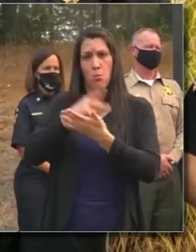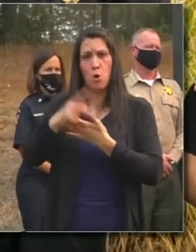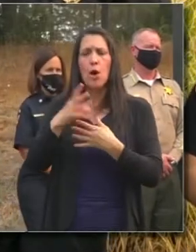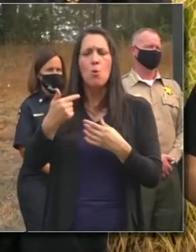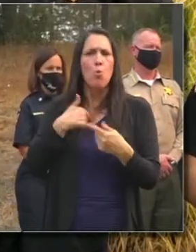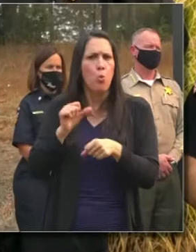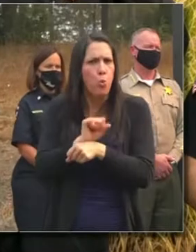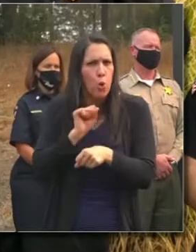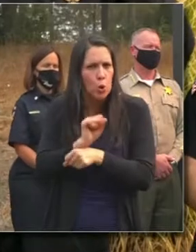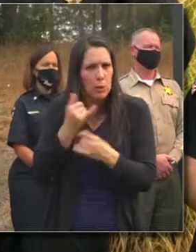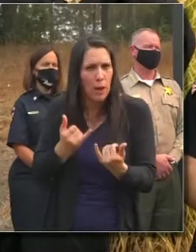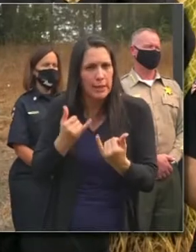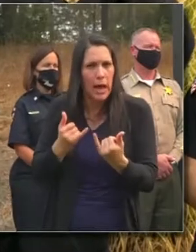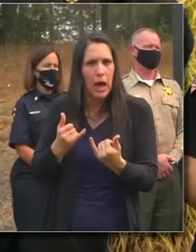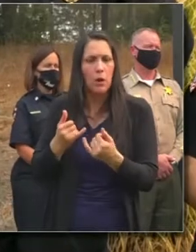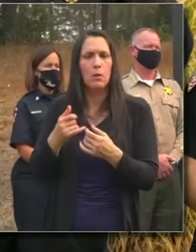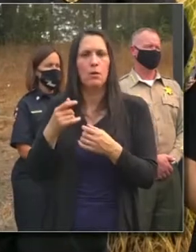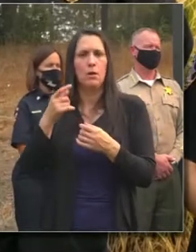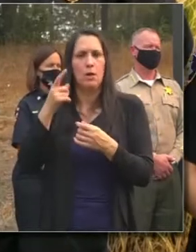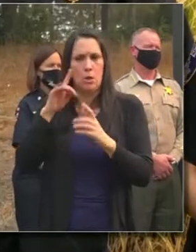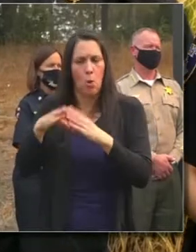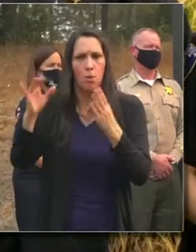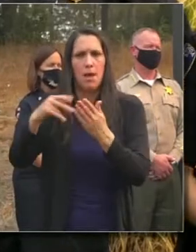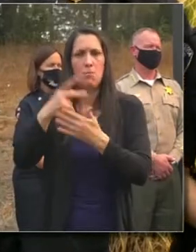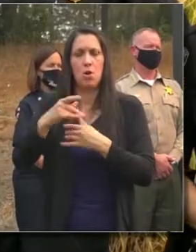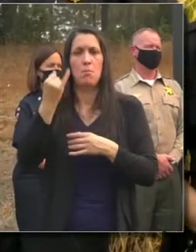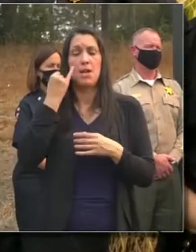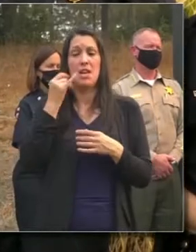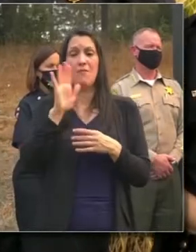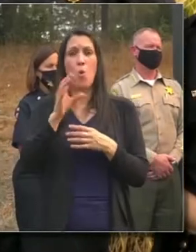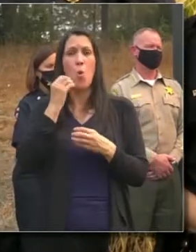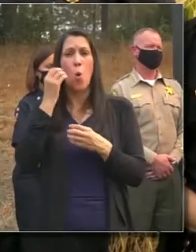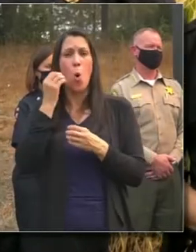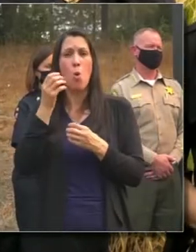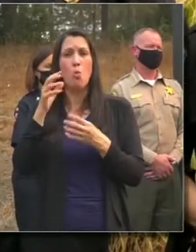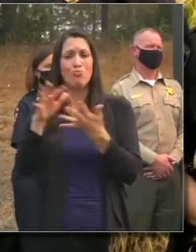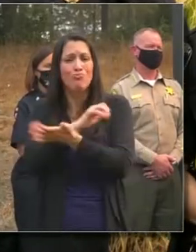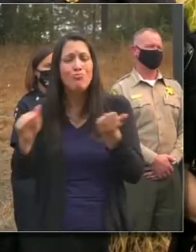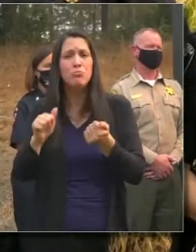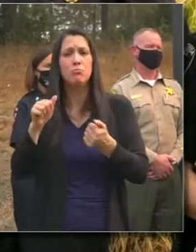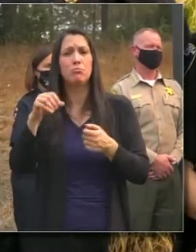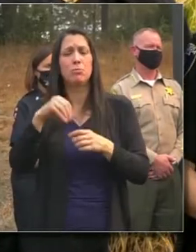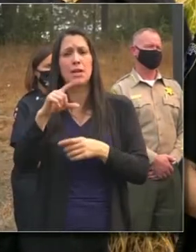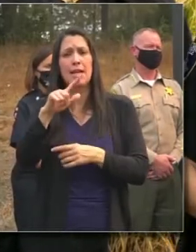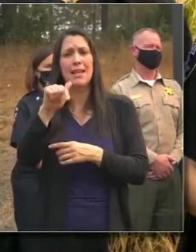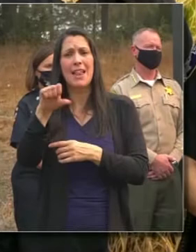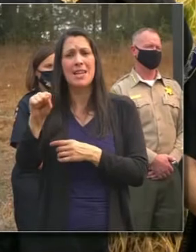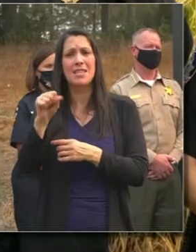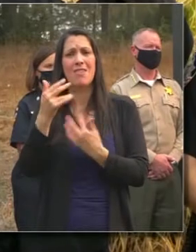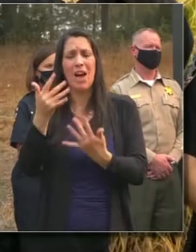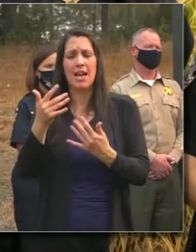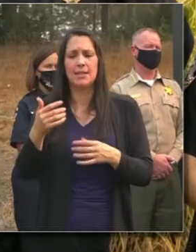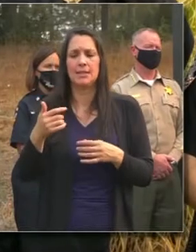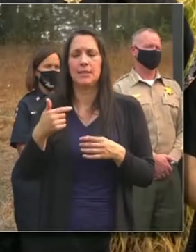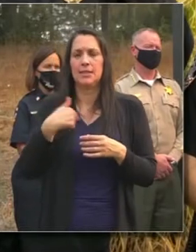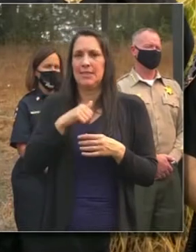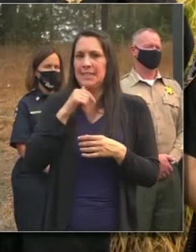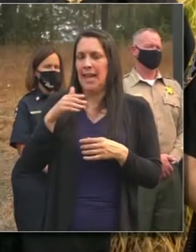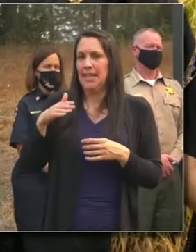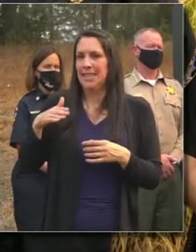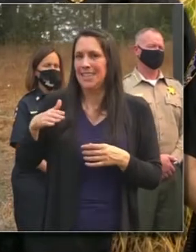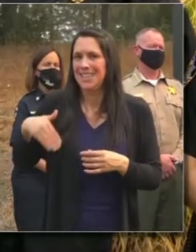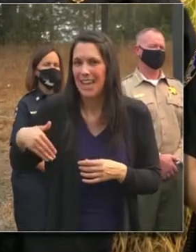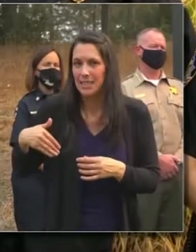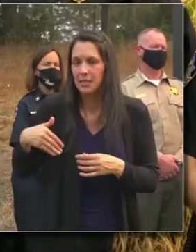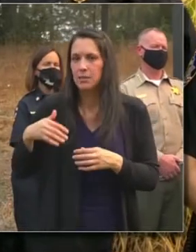disponible y trabajamos diligentemente para que se haga si usted ha sufrido perdida en el incendio glass no estamos todavía listos para ustedes